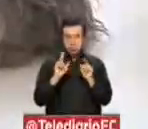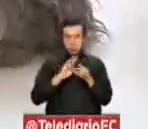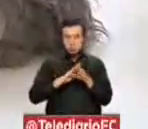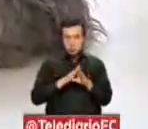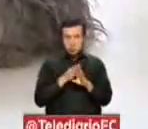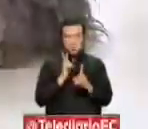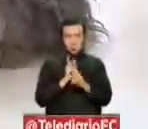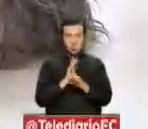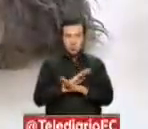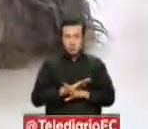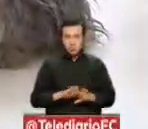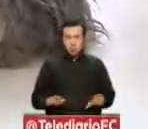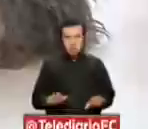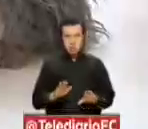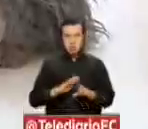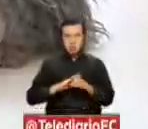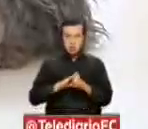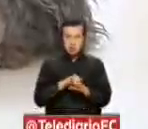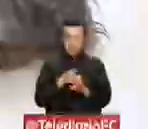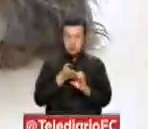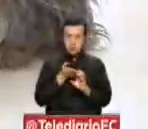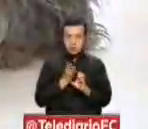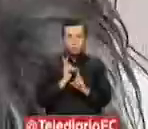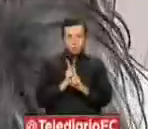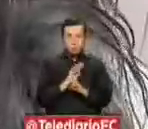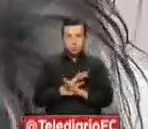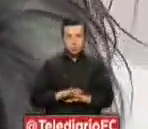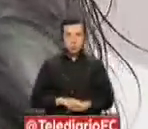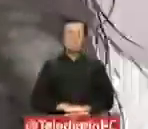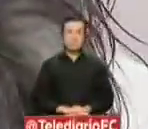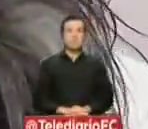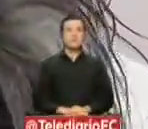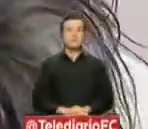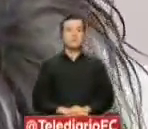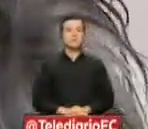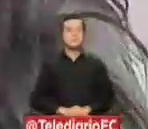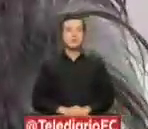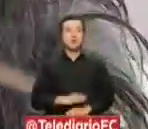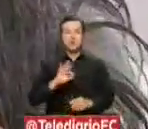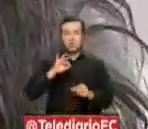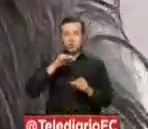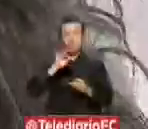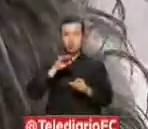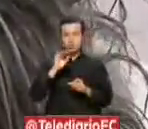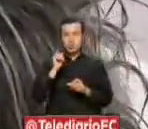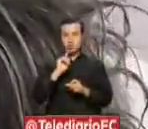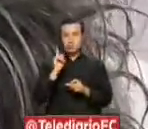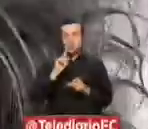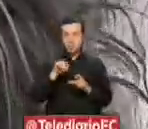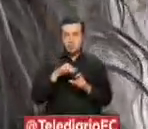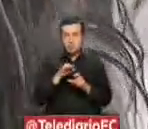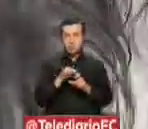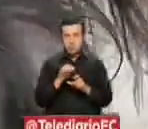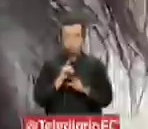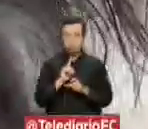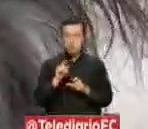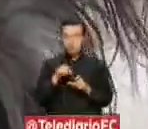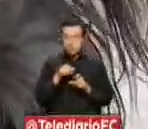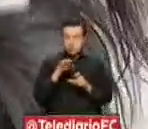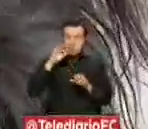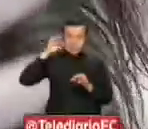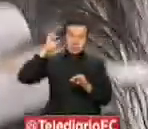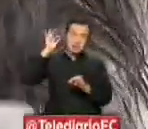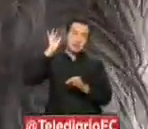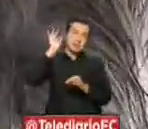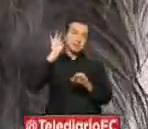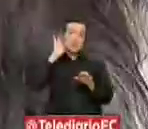alteración en la membrana timpánica ni en el pabellón externo. No utilizar cotonetes. el oído, la membrana